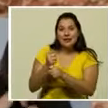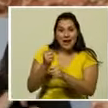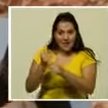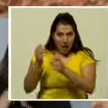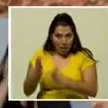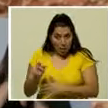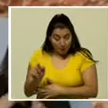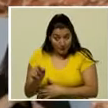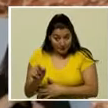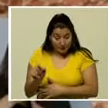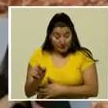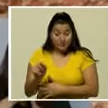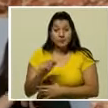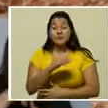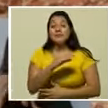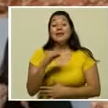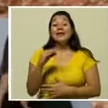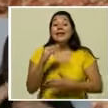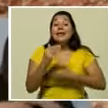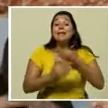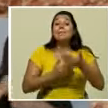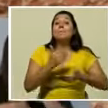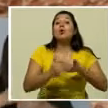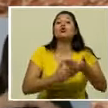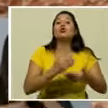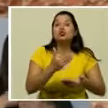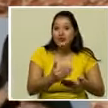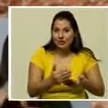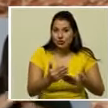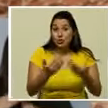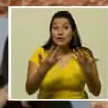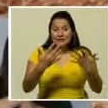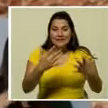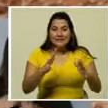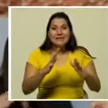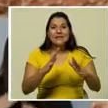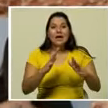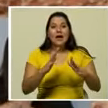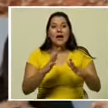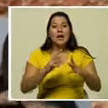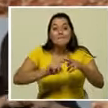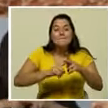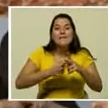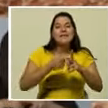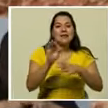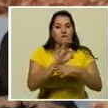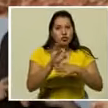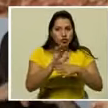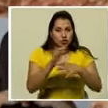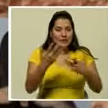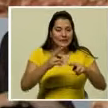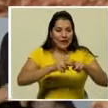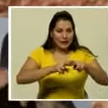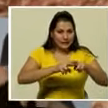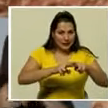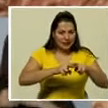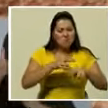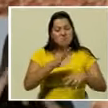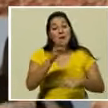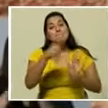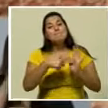y en el proceso de operación del tren eléctrico casi